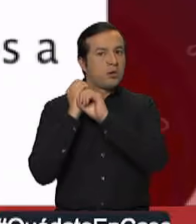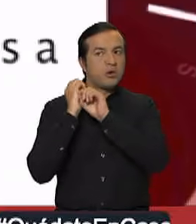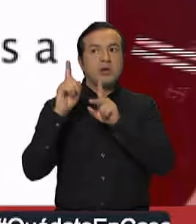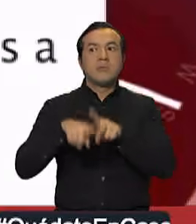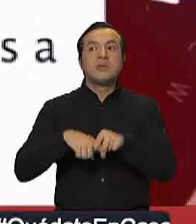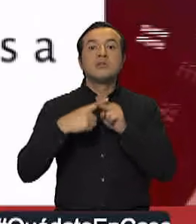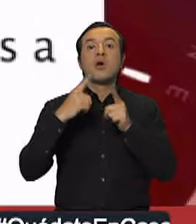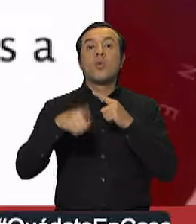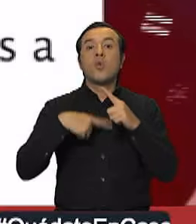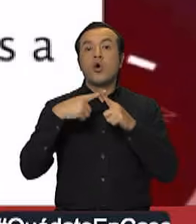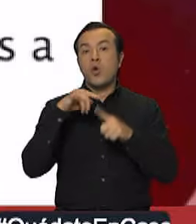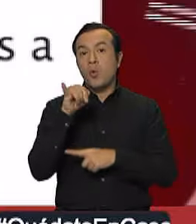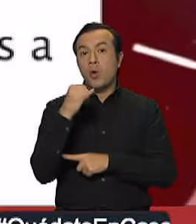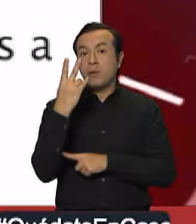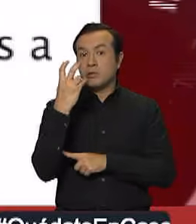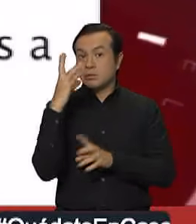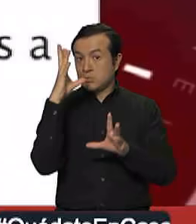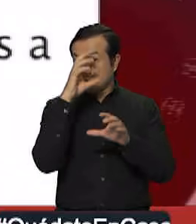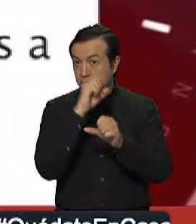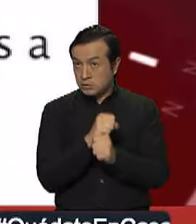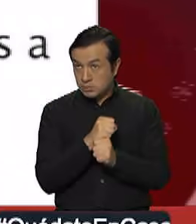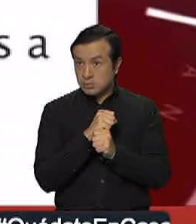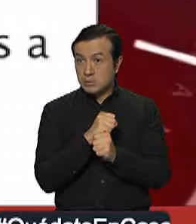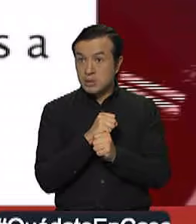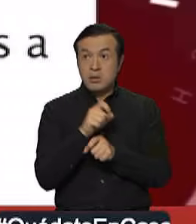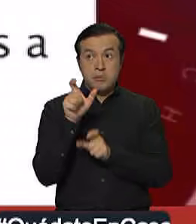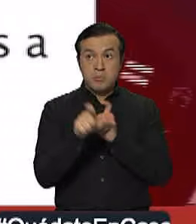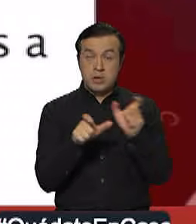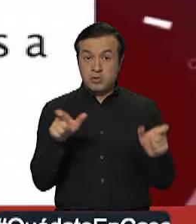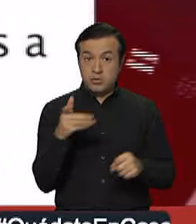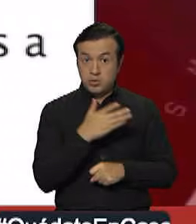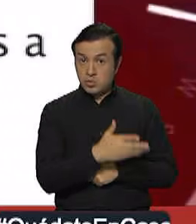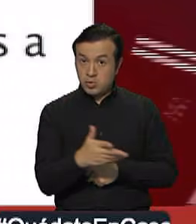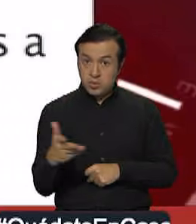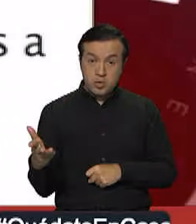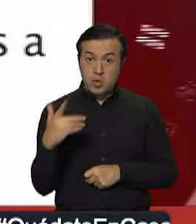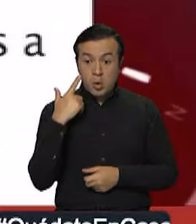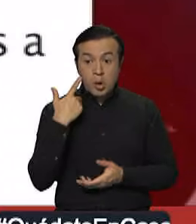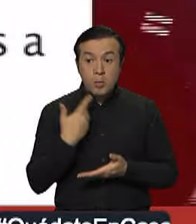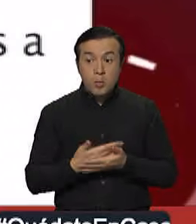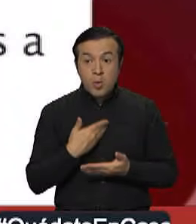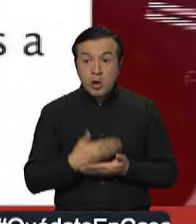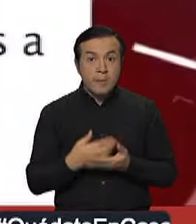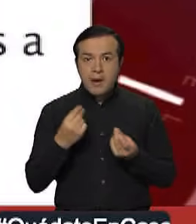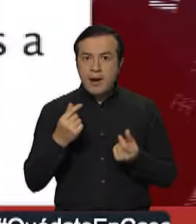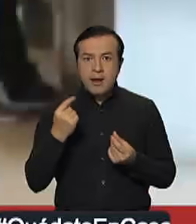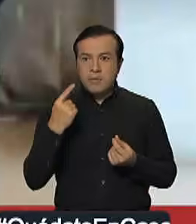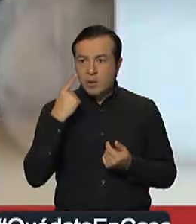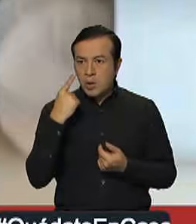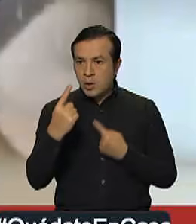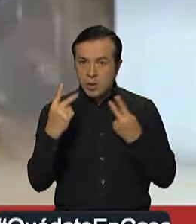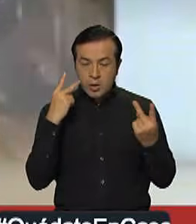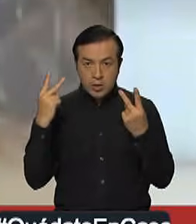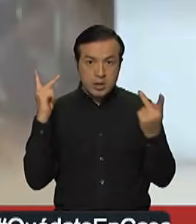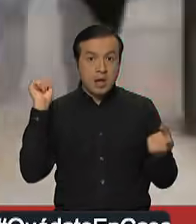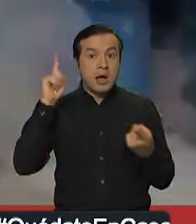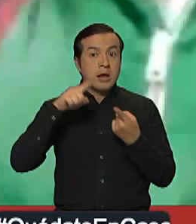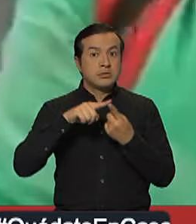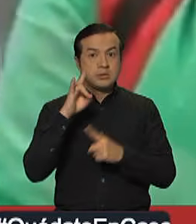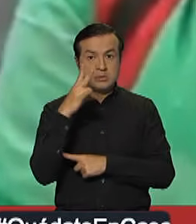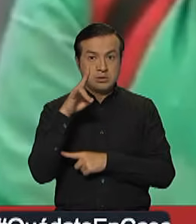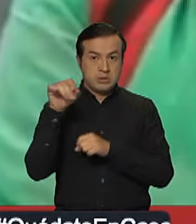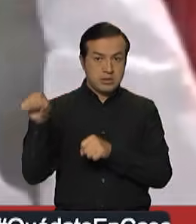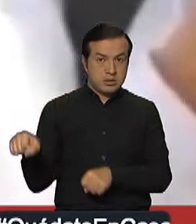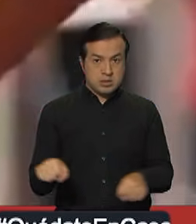este jueves a la medianoche. Mientras tanto, quienes lleguen serán sometidos a pruebas rápidas. Hasta el 17 de